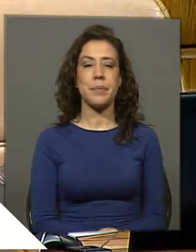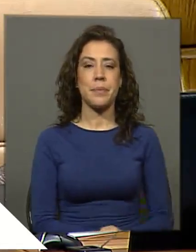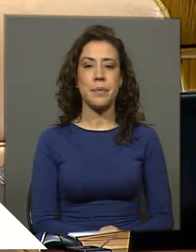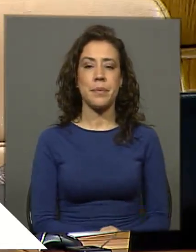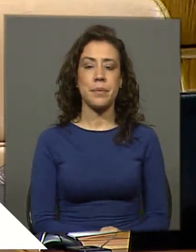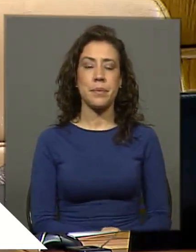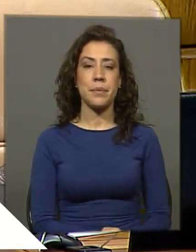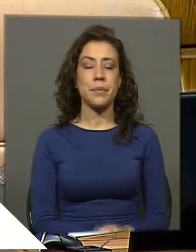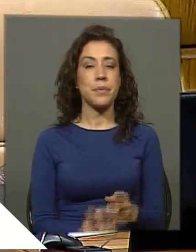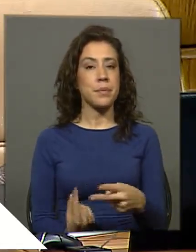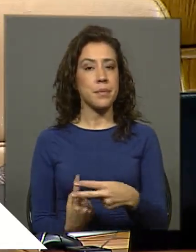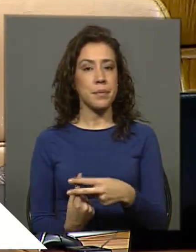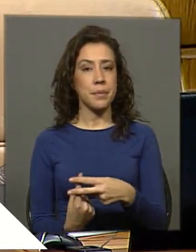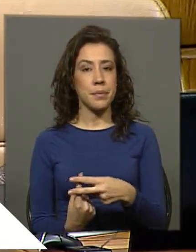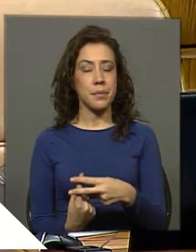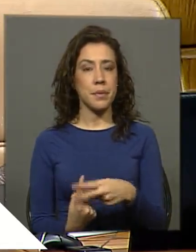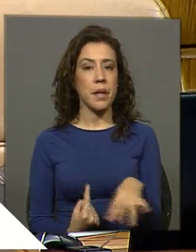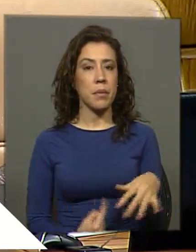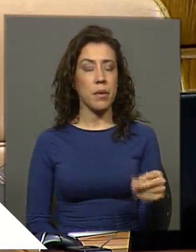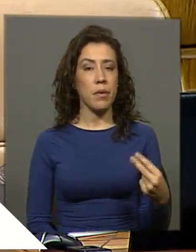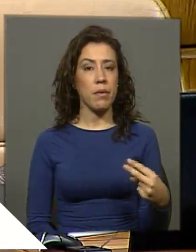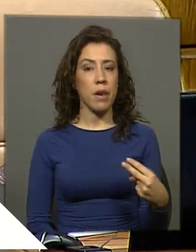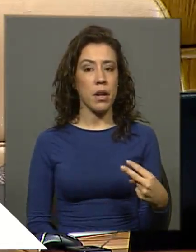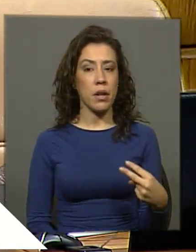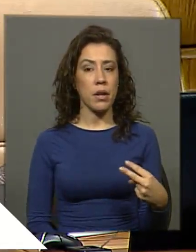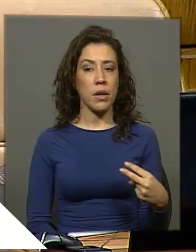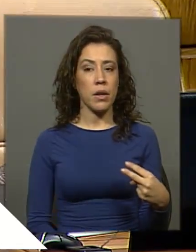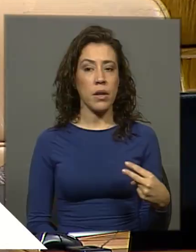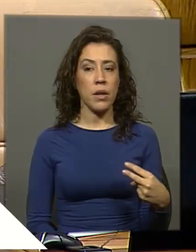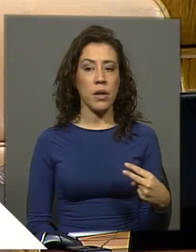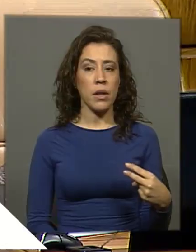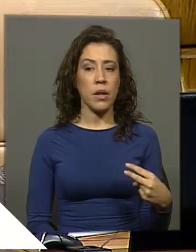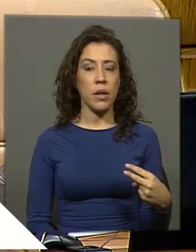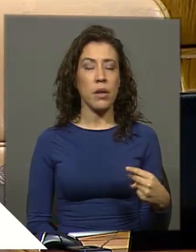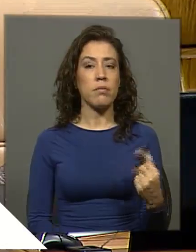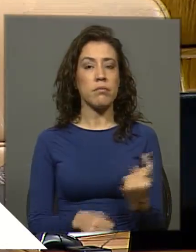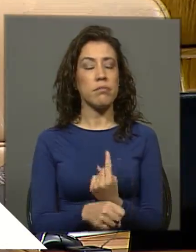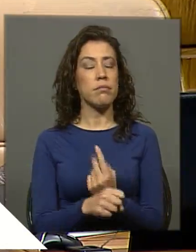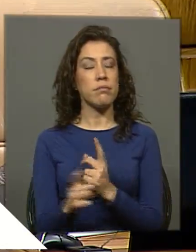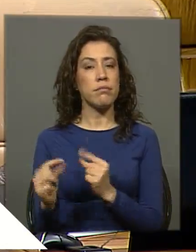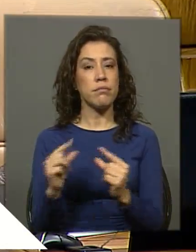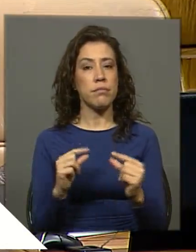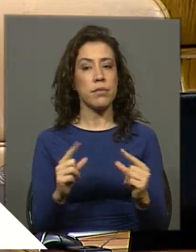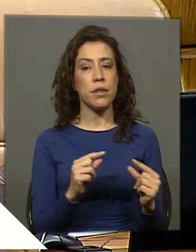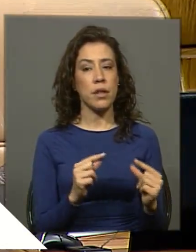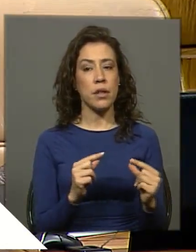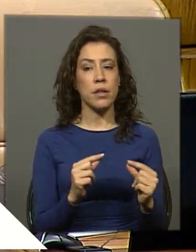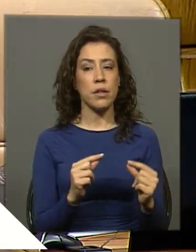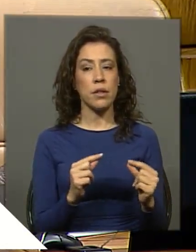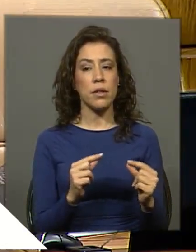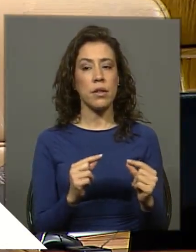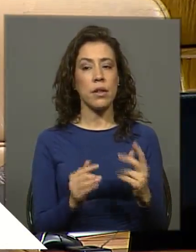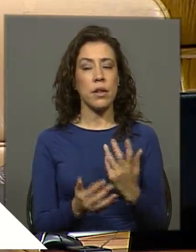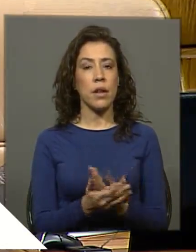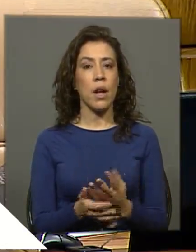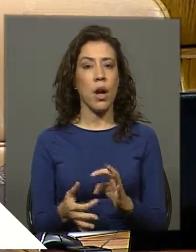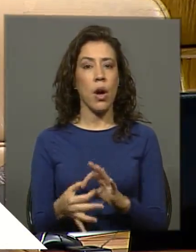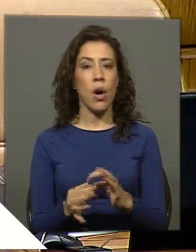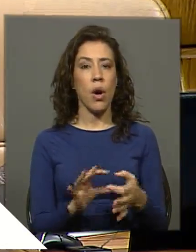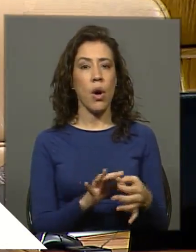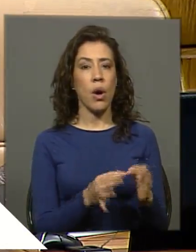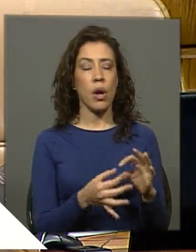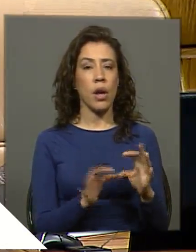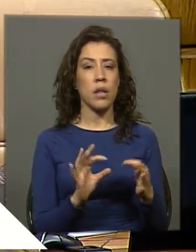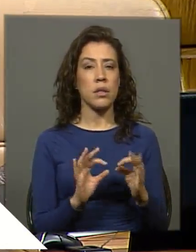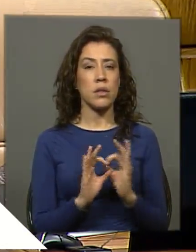la democracia cristiana es importante valorar y resaltar el espacio de diálogo que se da entre las organizaciones